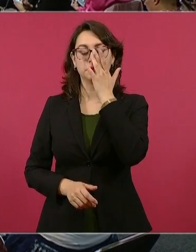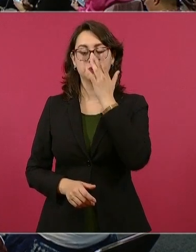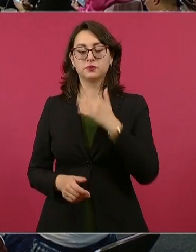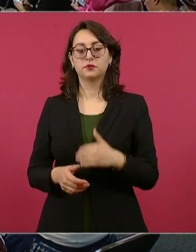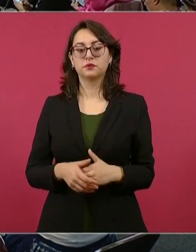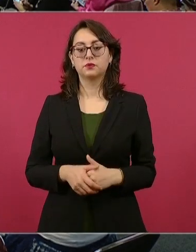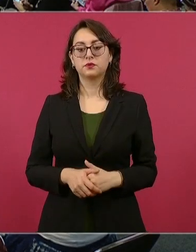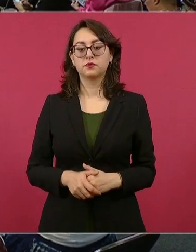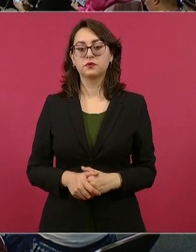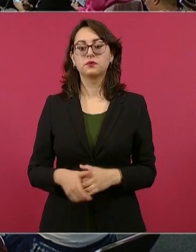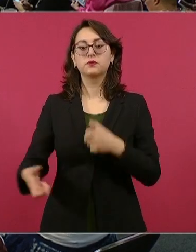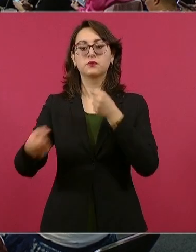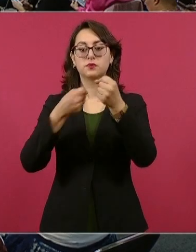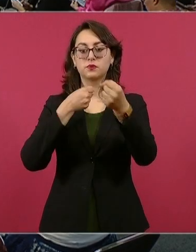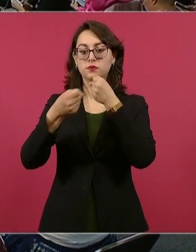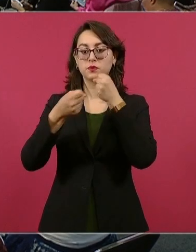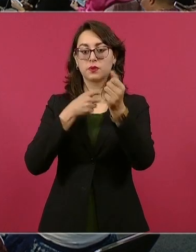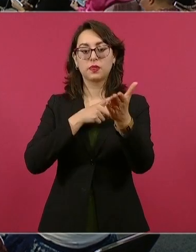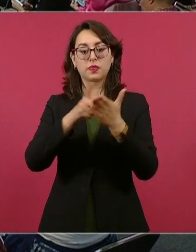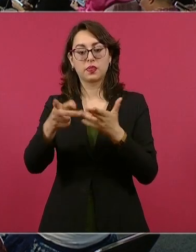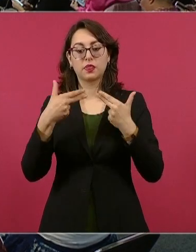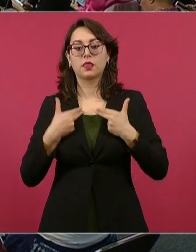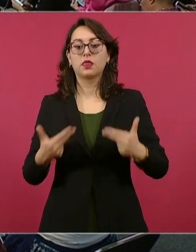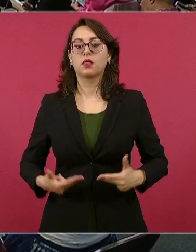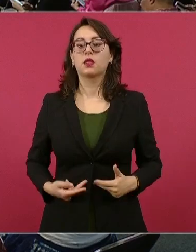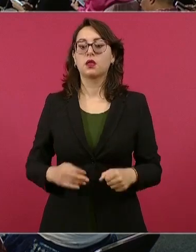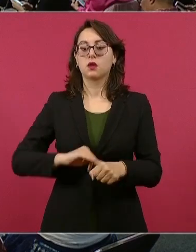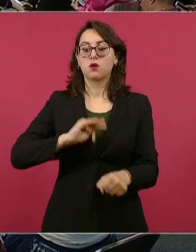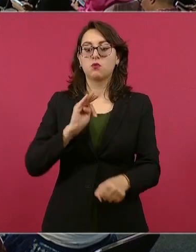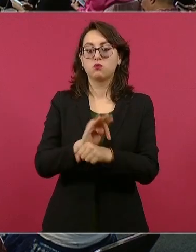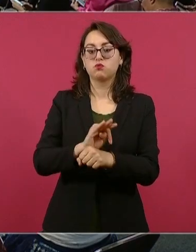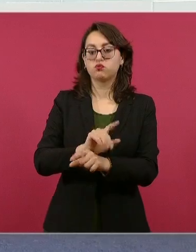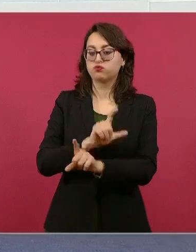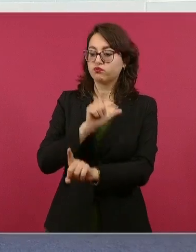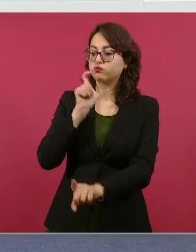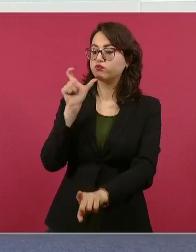Protección a periodistas y defensores,